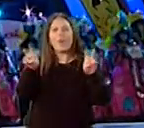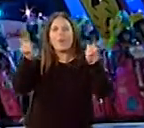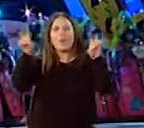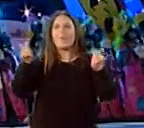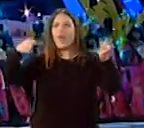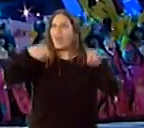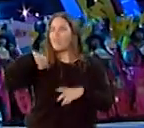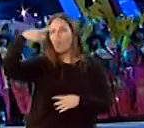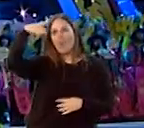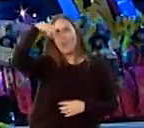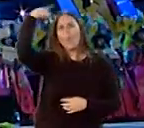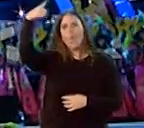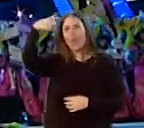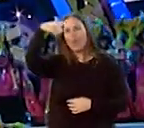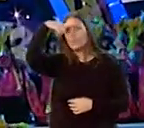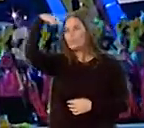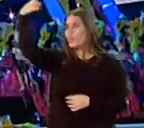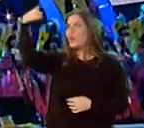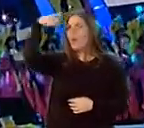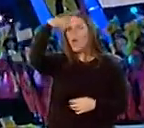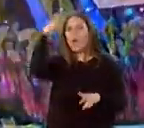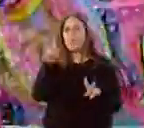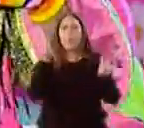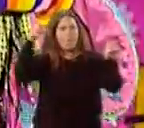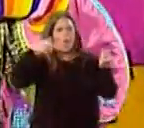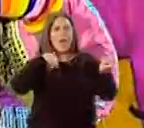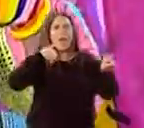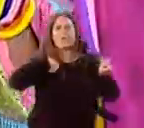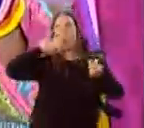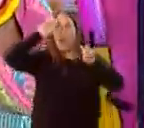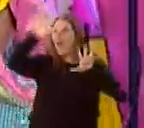cultura y debo aprender